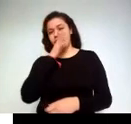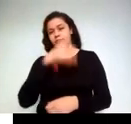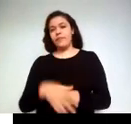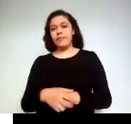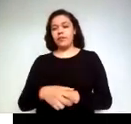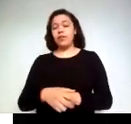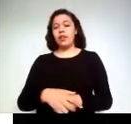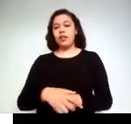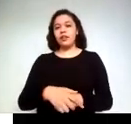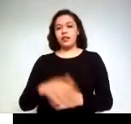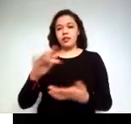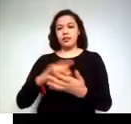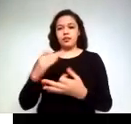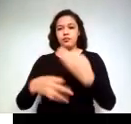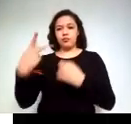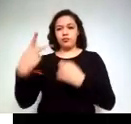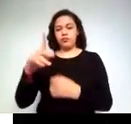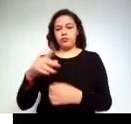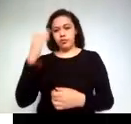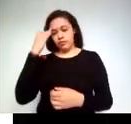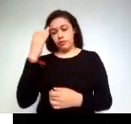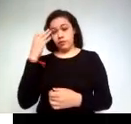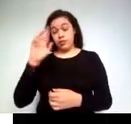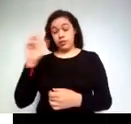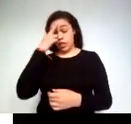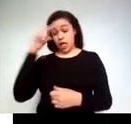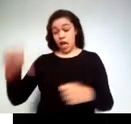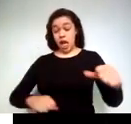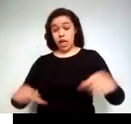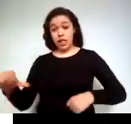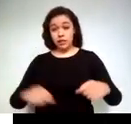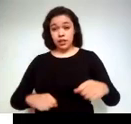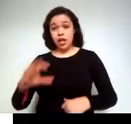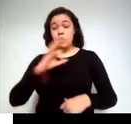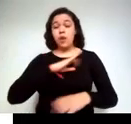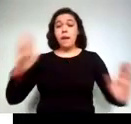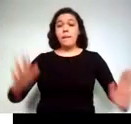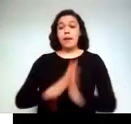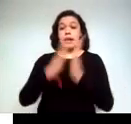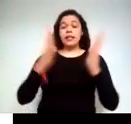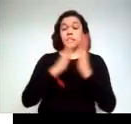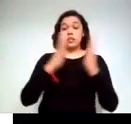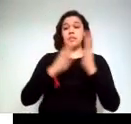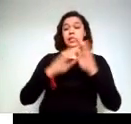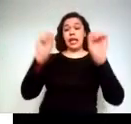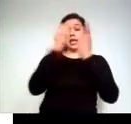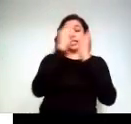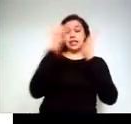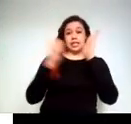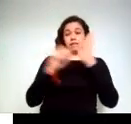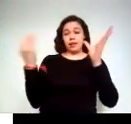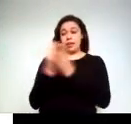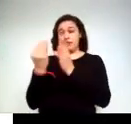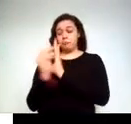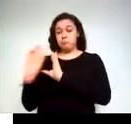tiempo. Sí, les recordamos que esta actividad igualmente pueden participar registrándose a través del sistema de capacitación.